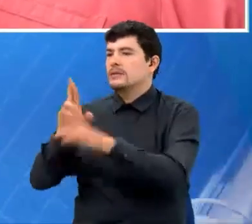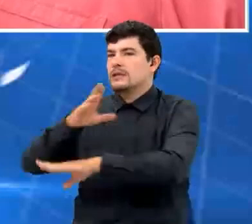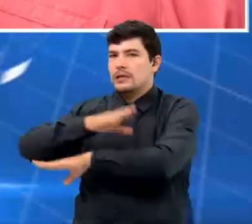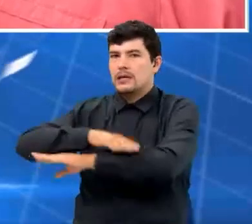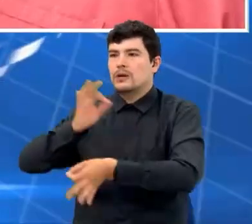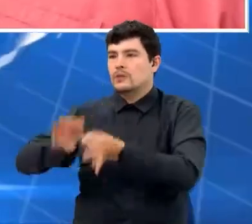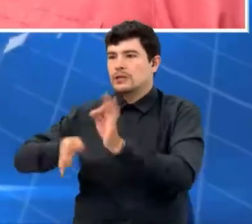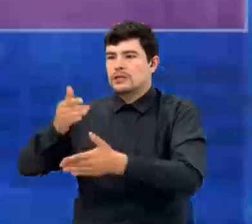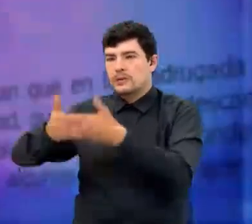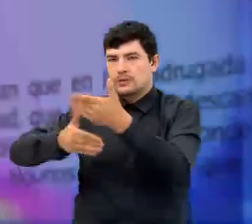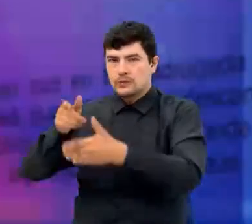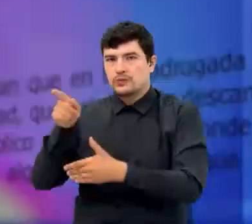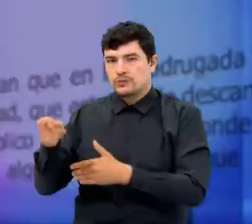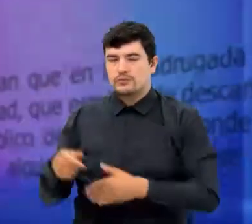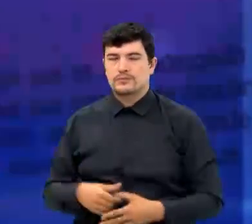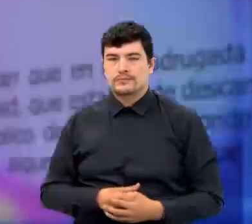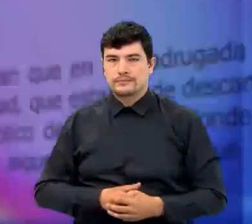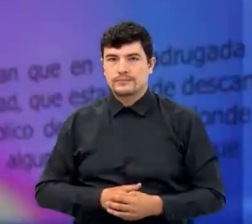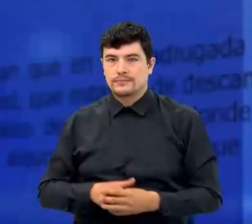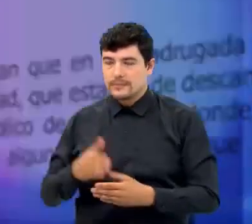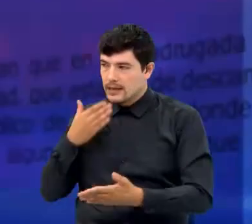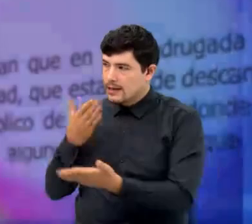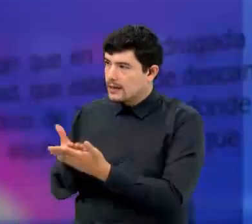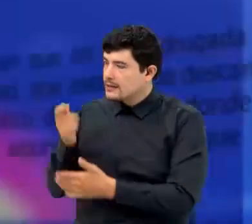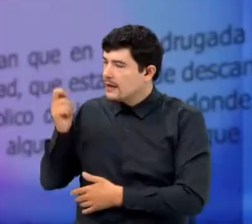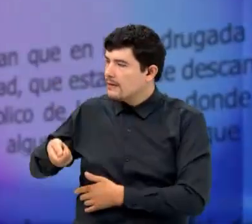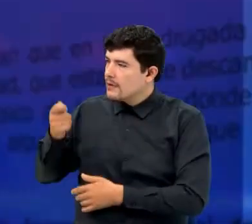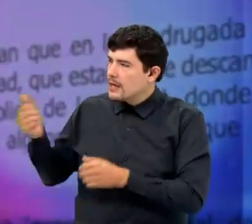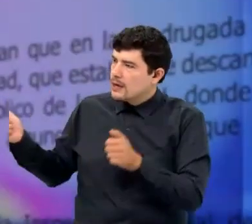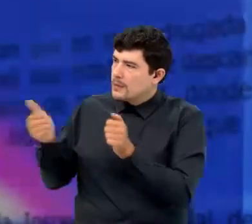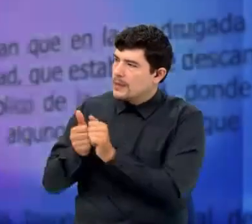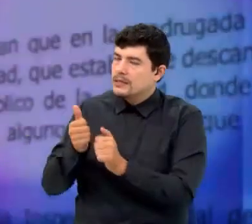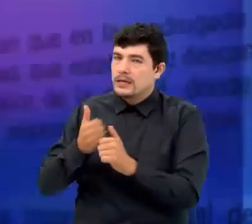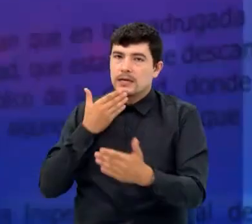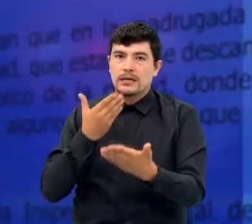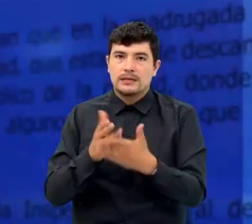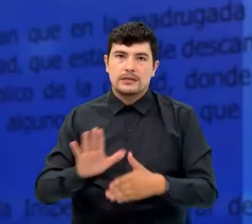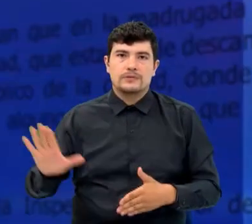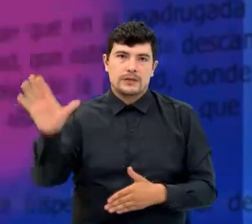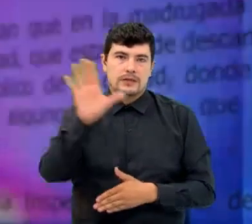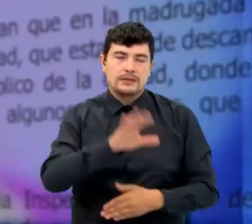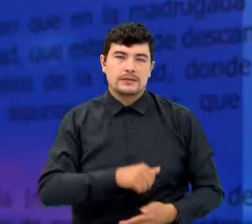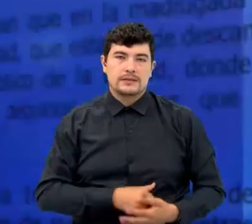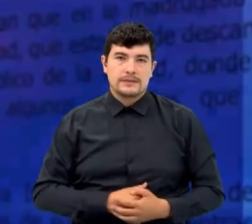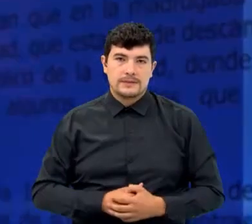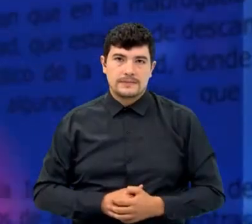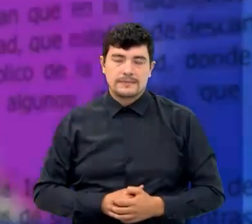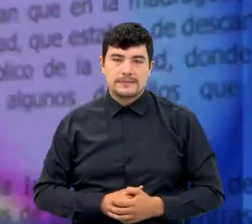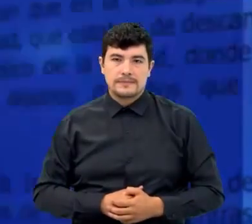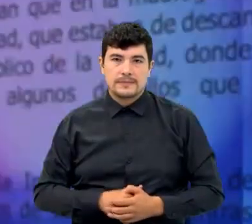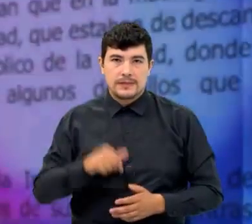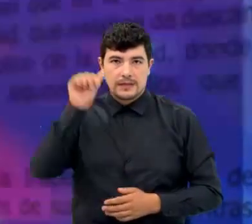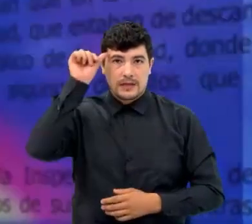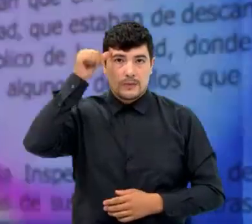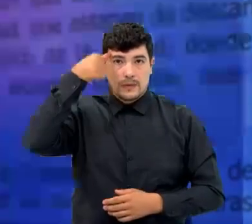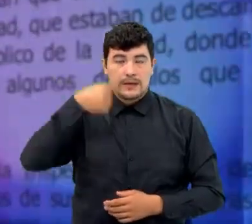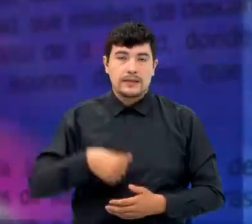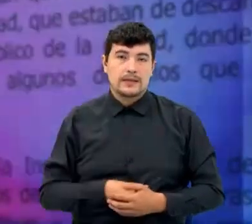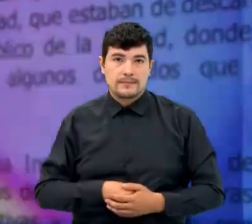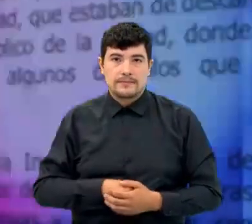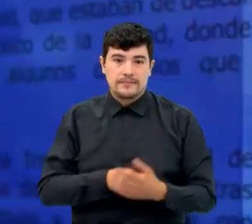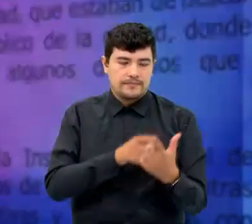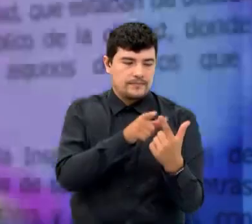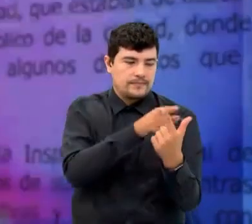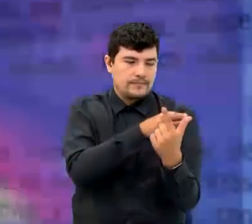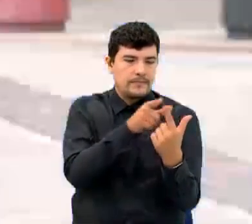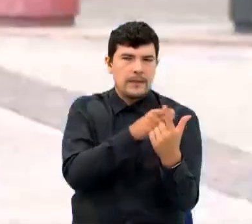penalmente. Claro. Muchísimas gracias, abogado, por habernos acompañado. Muchas gracias a usted y a todos. Pues aparte de eso, recordemos que son otros tres